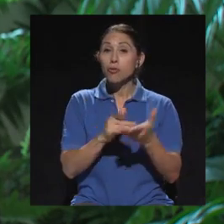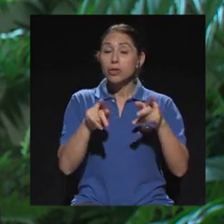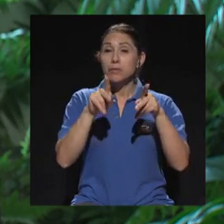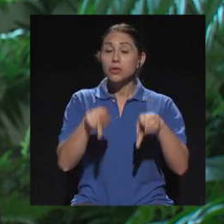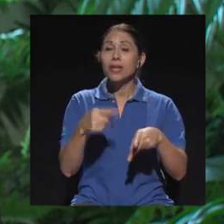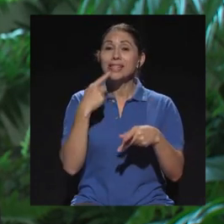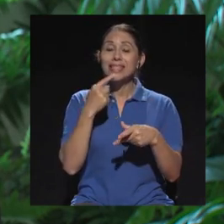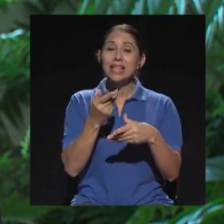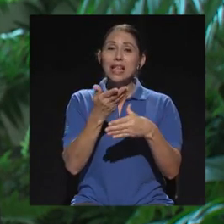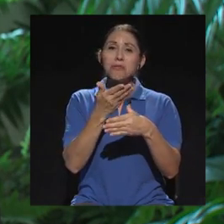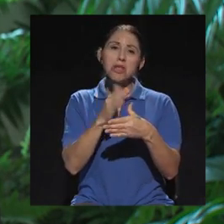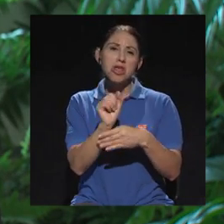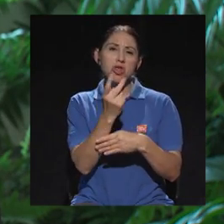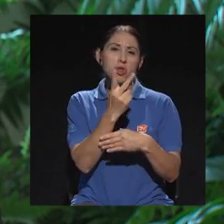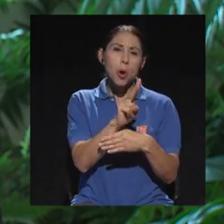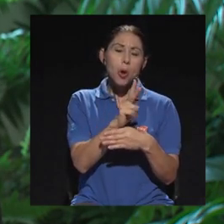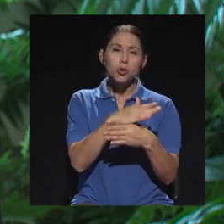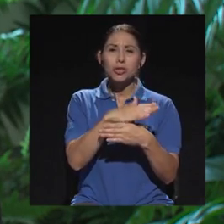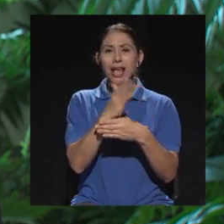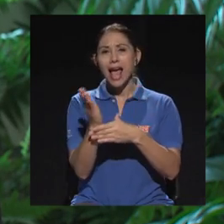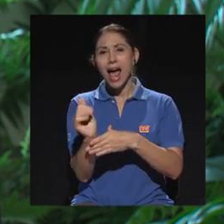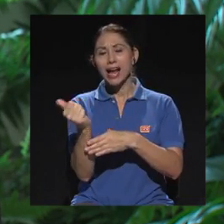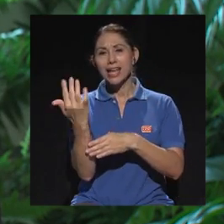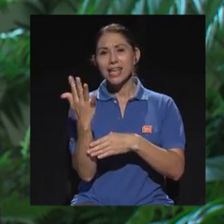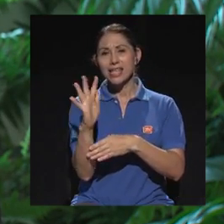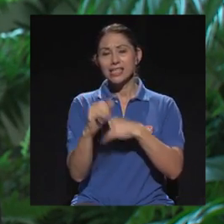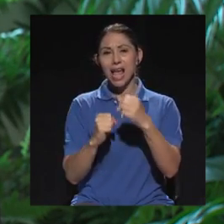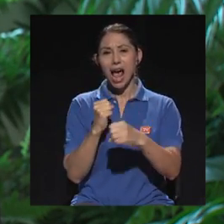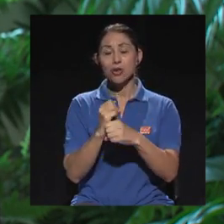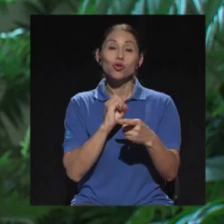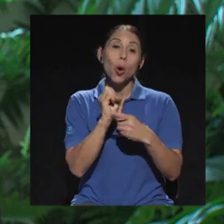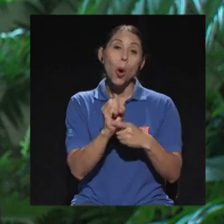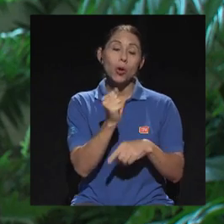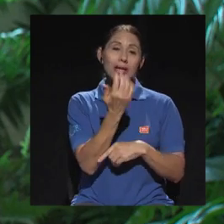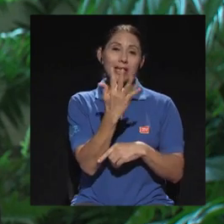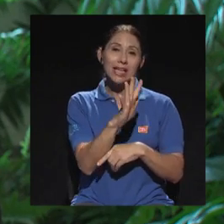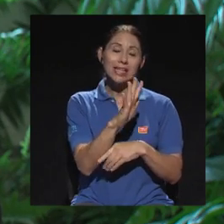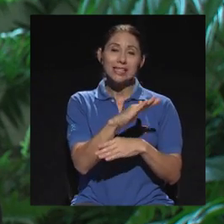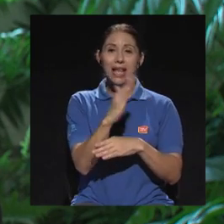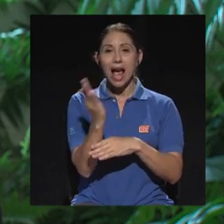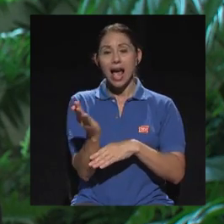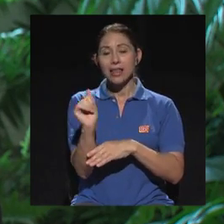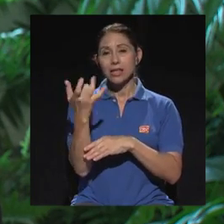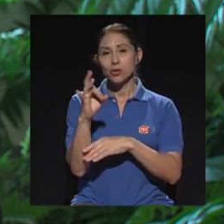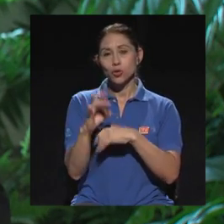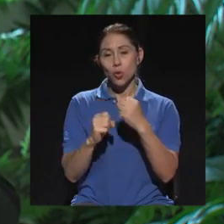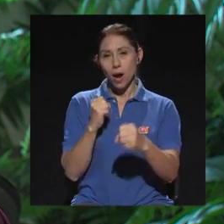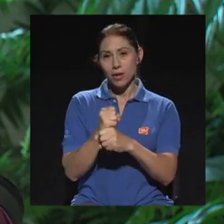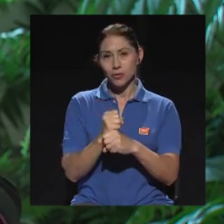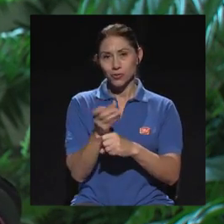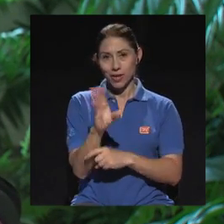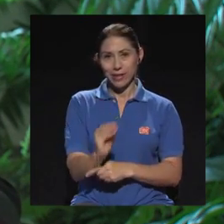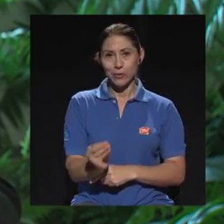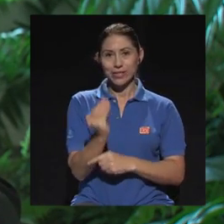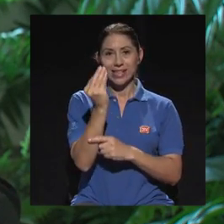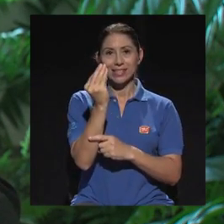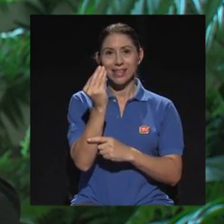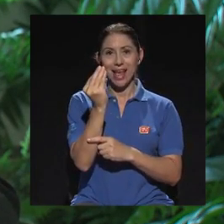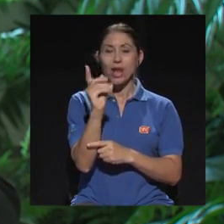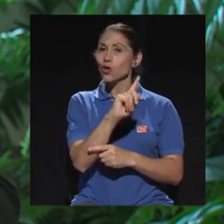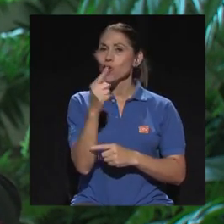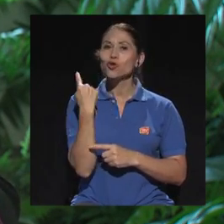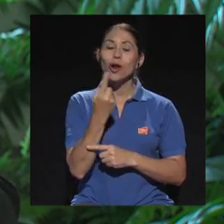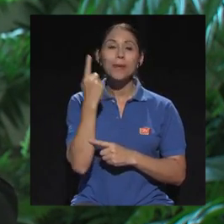la adolescencia entre los 12 y los 15 años y los 15 y los 18 años, precisamente no solamente por